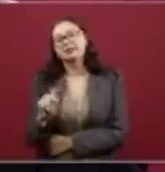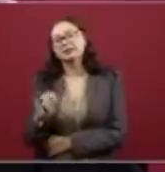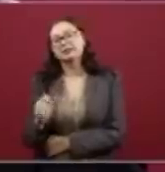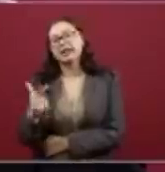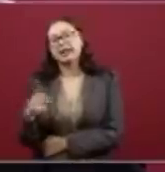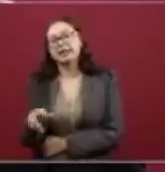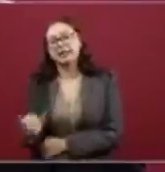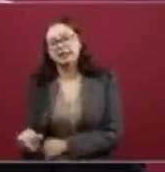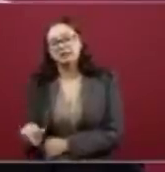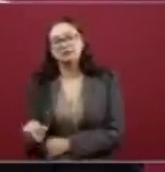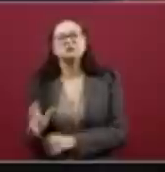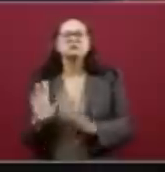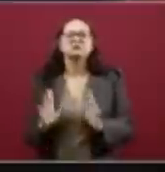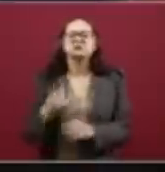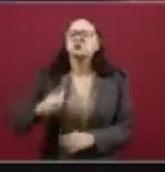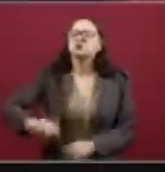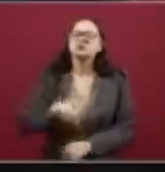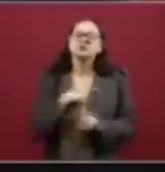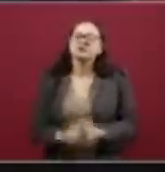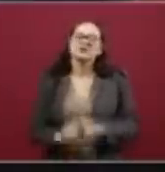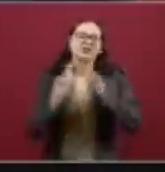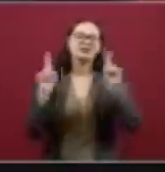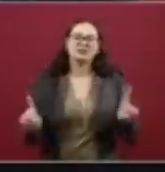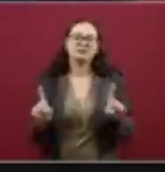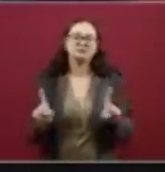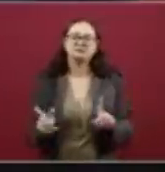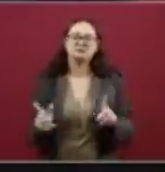A ningún periodista